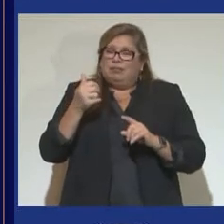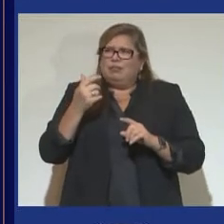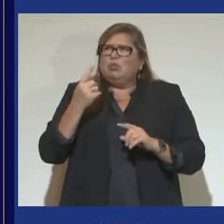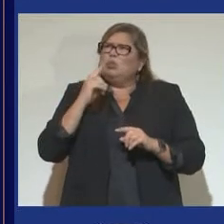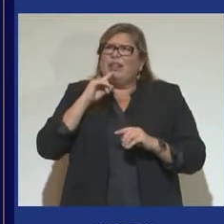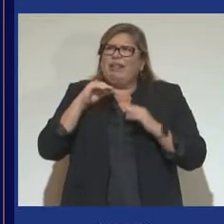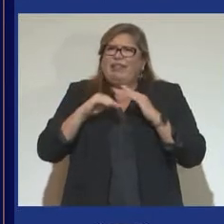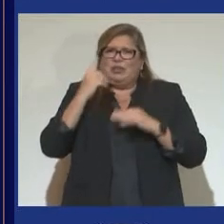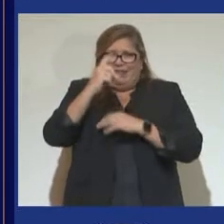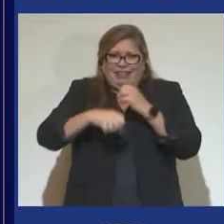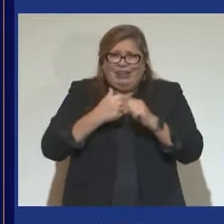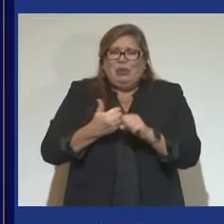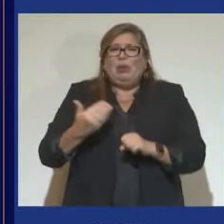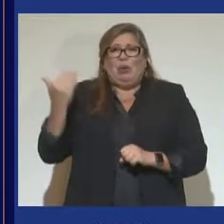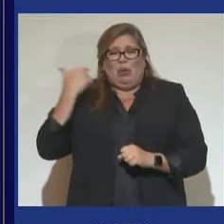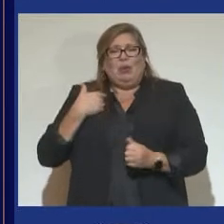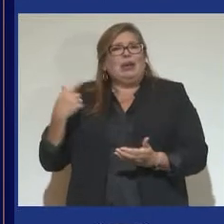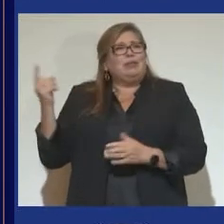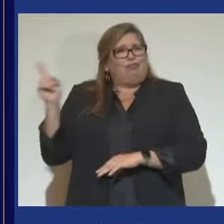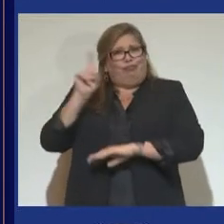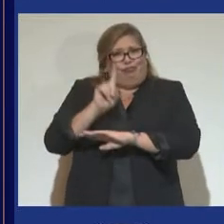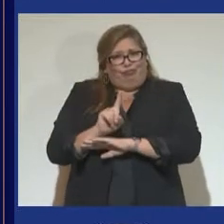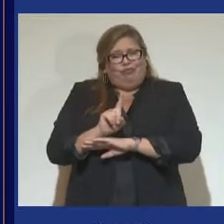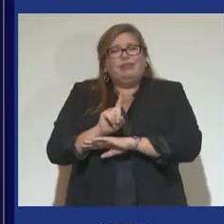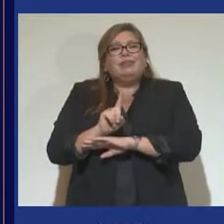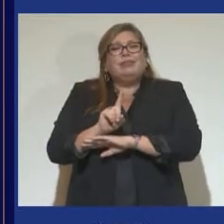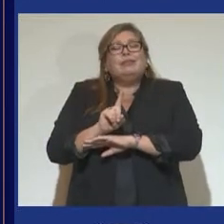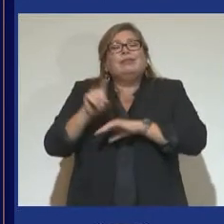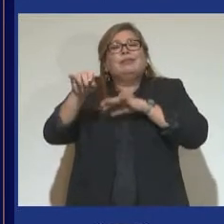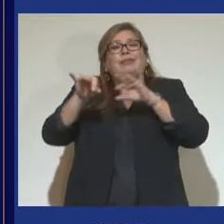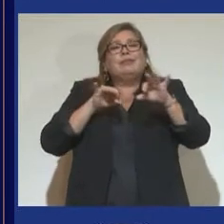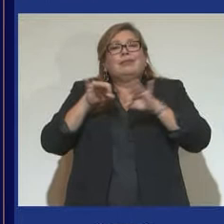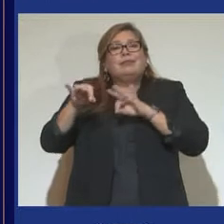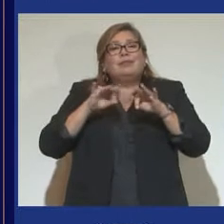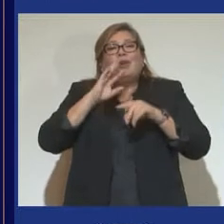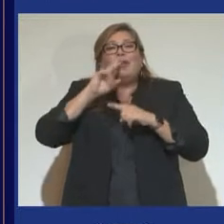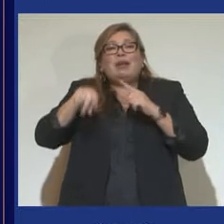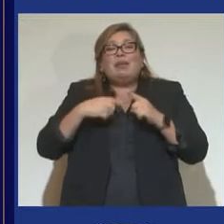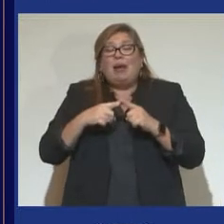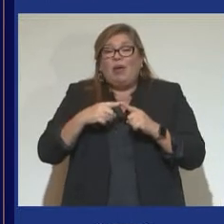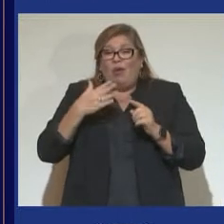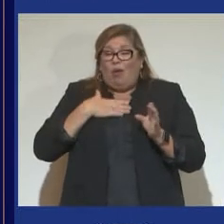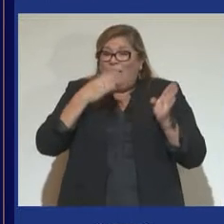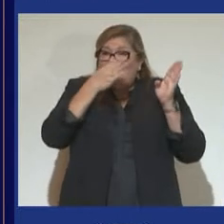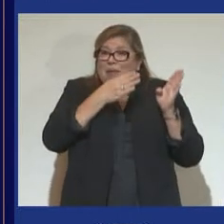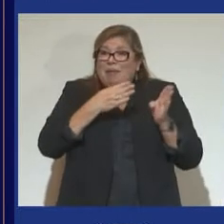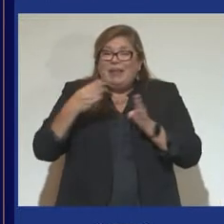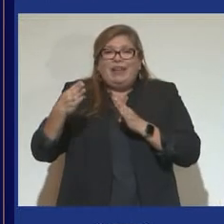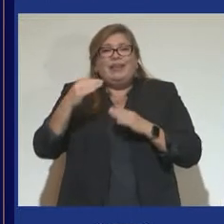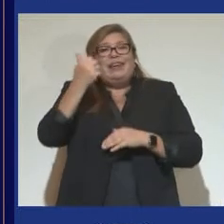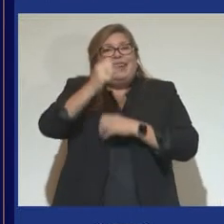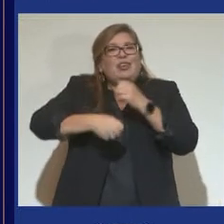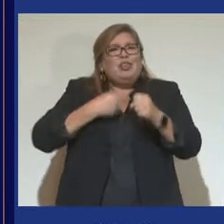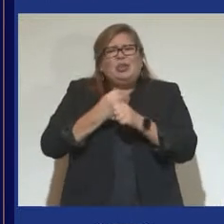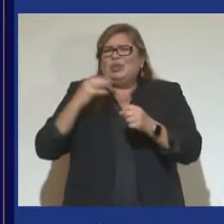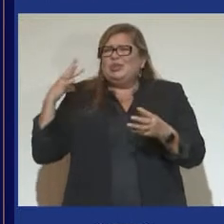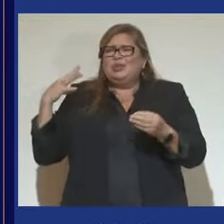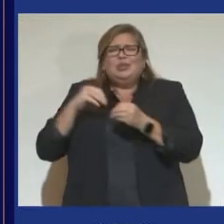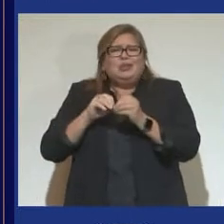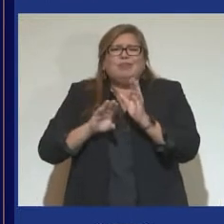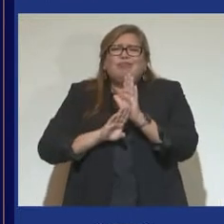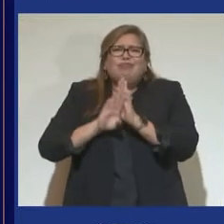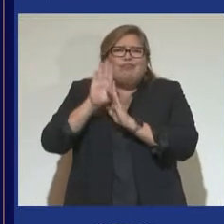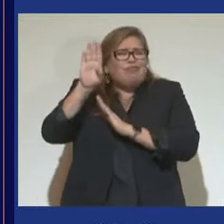10 de enero hace menos de un año estábamos hablando de una expansión de 10 años en nuestra economía del estado